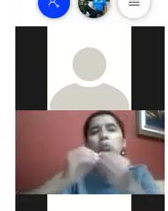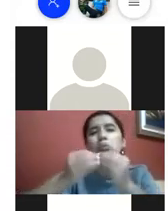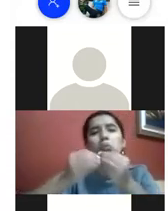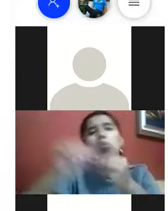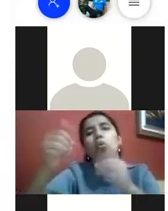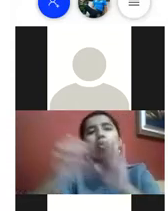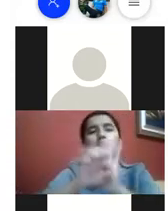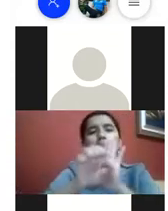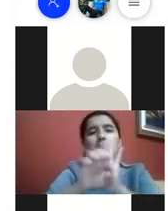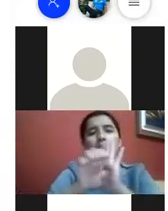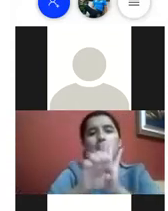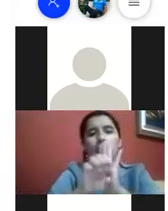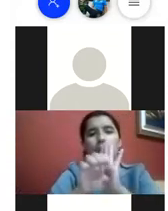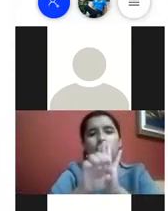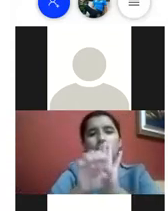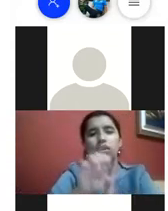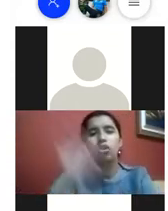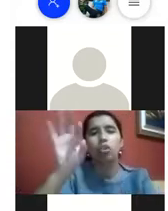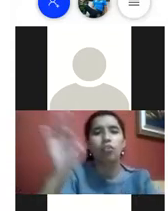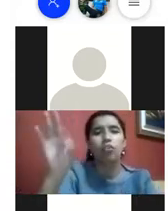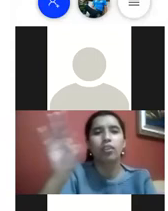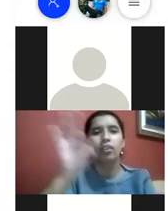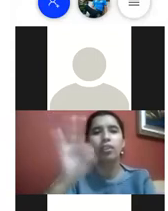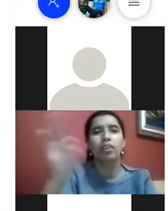No, saben que voy a poner 99.